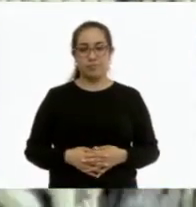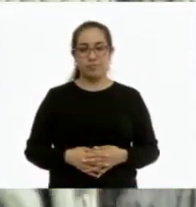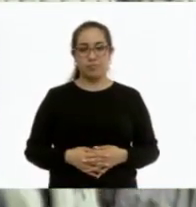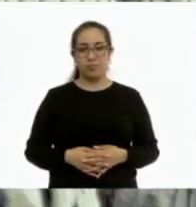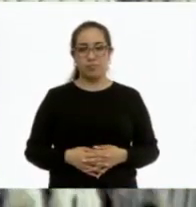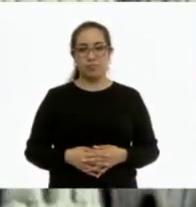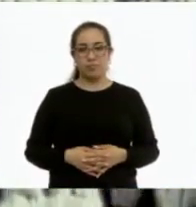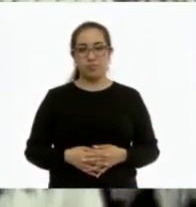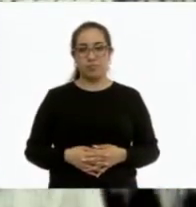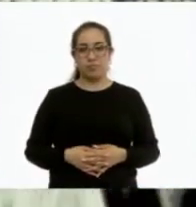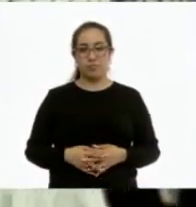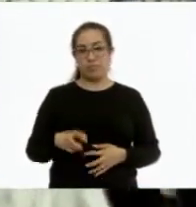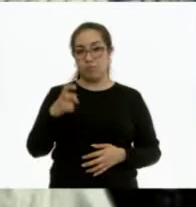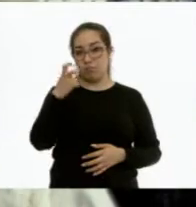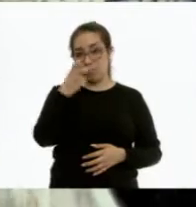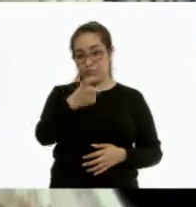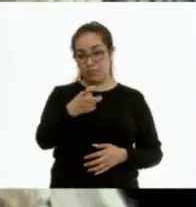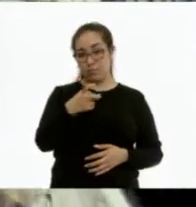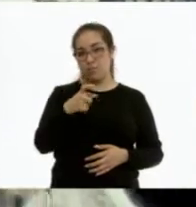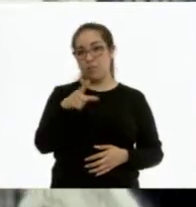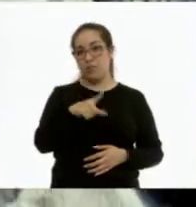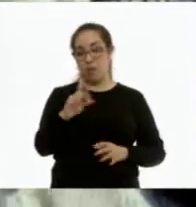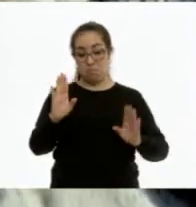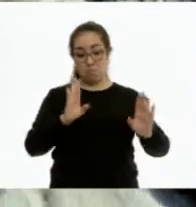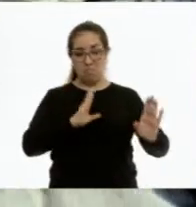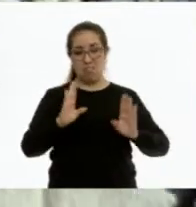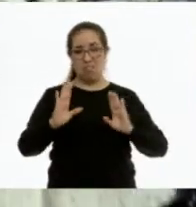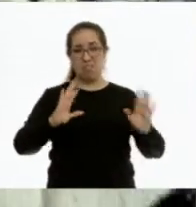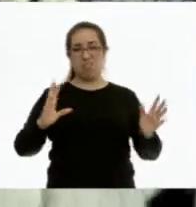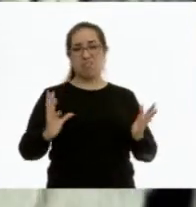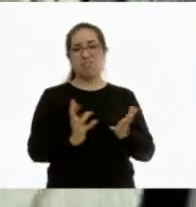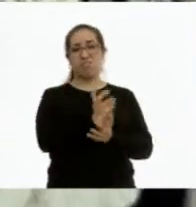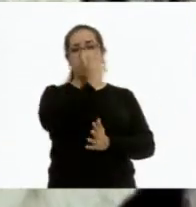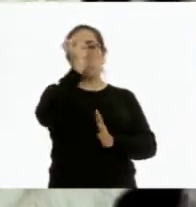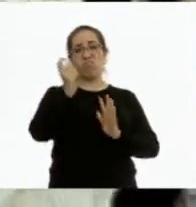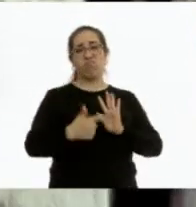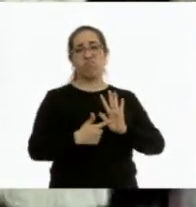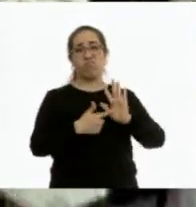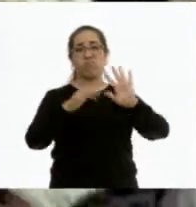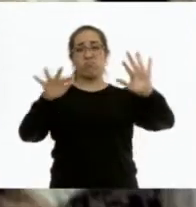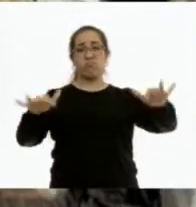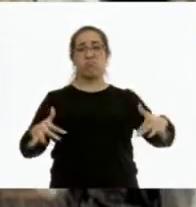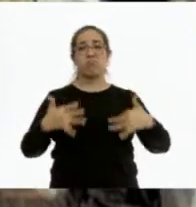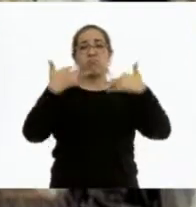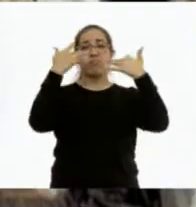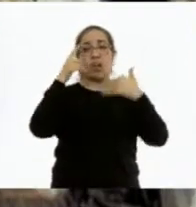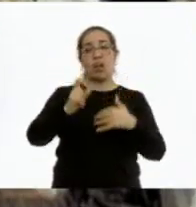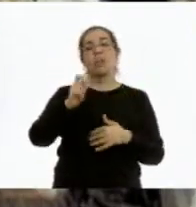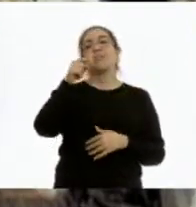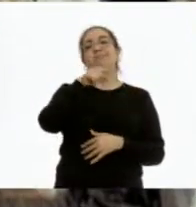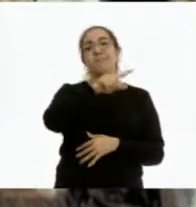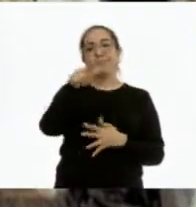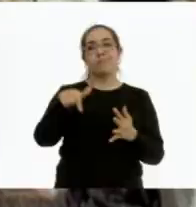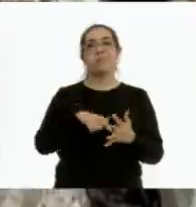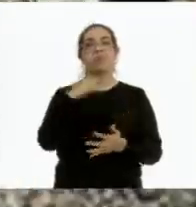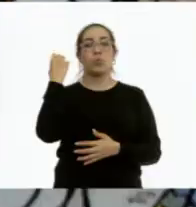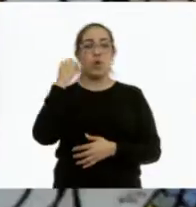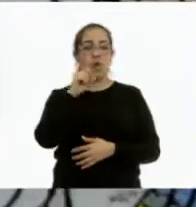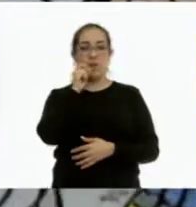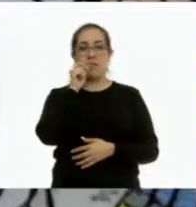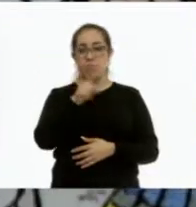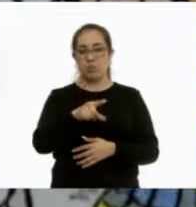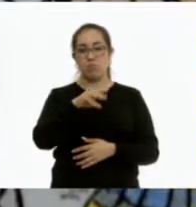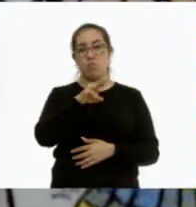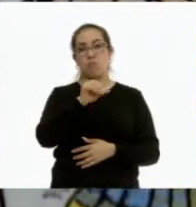La exaltación pública de la victoria militar se repite en diversos sitios influidos por Monte Albán y da cuenta de la importancia que